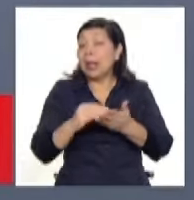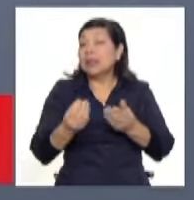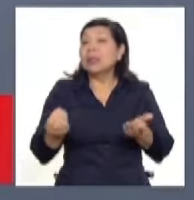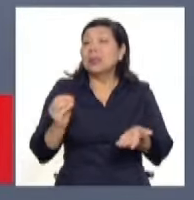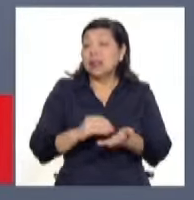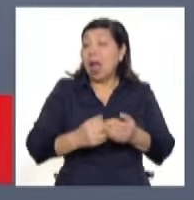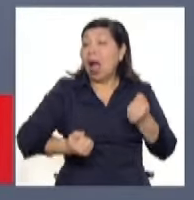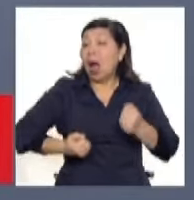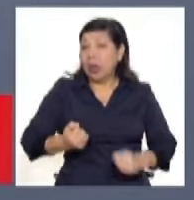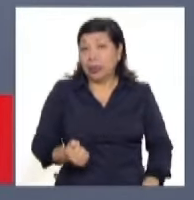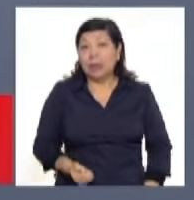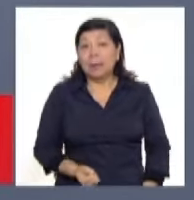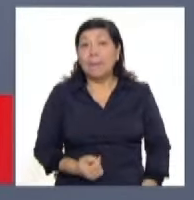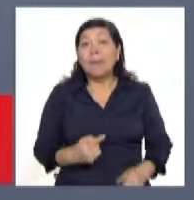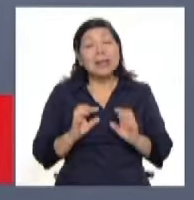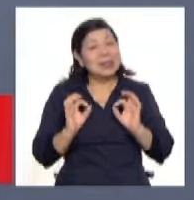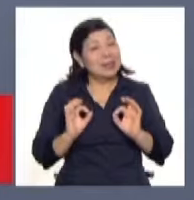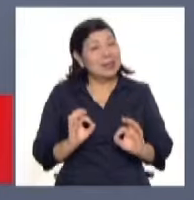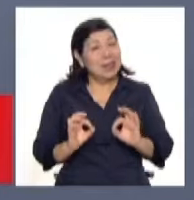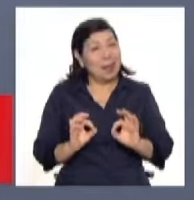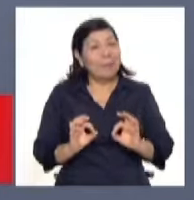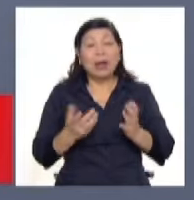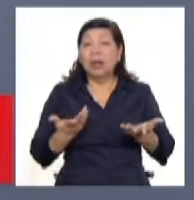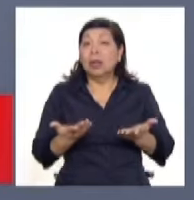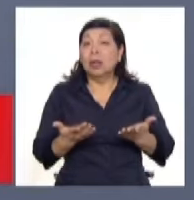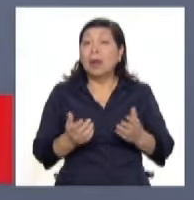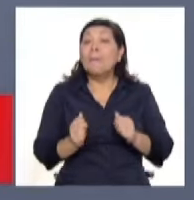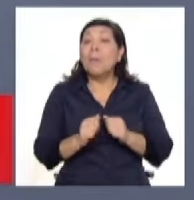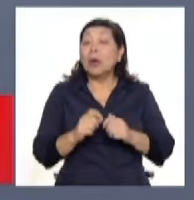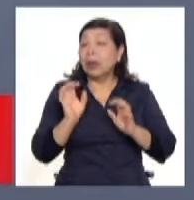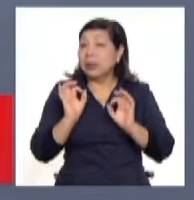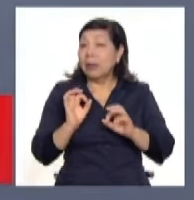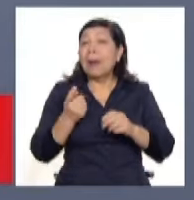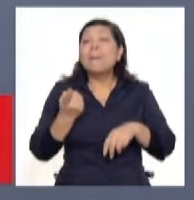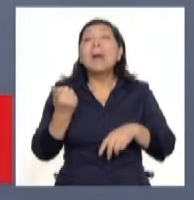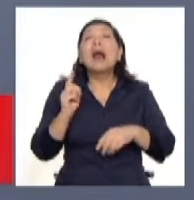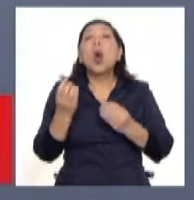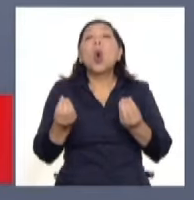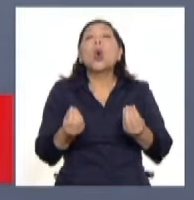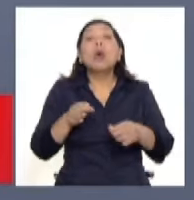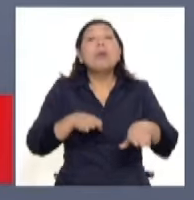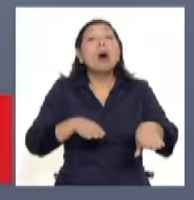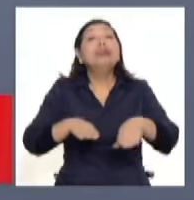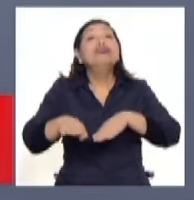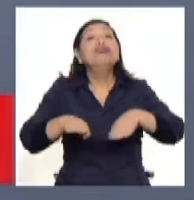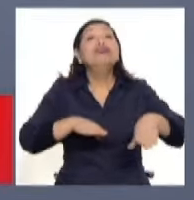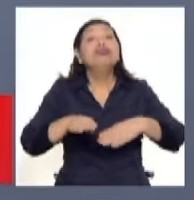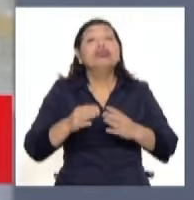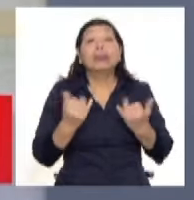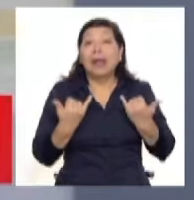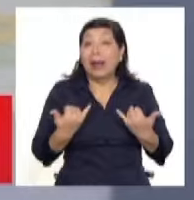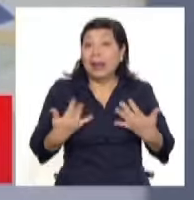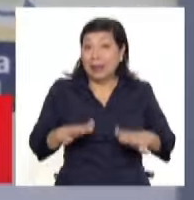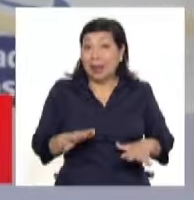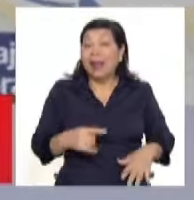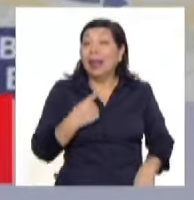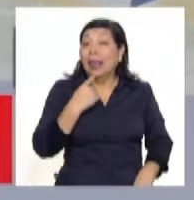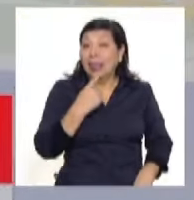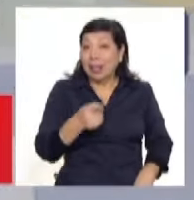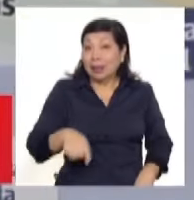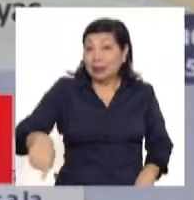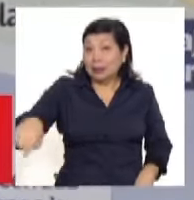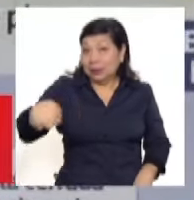vehicular. Este monitoreo es constante, vamos a tener conteos permanentes para ver cómo fluye el tránsito. Y desde ya agradecemos